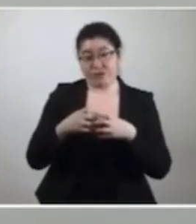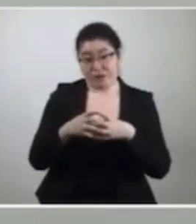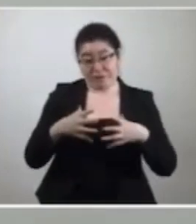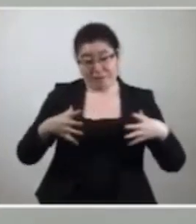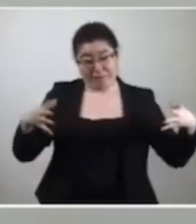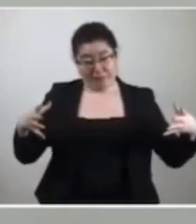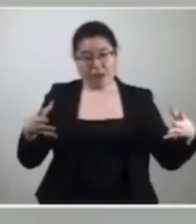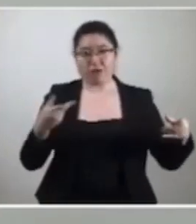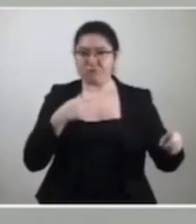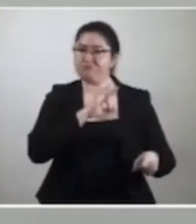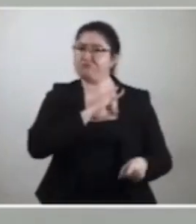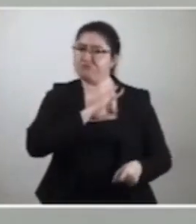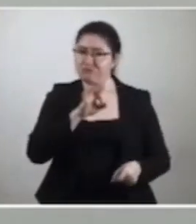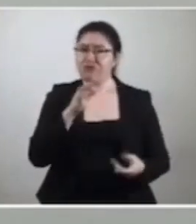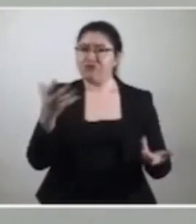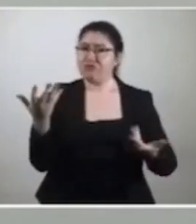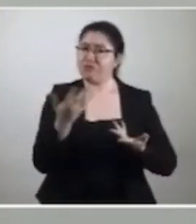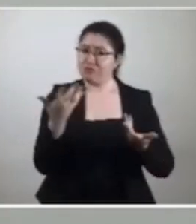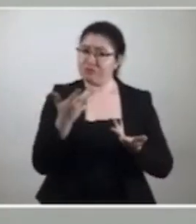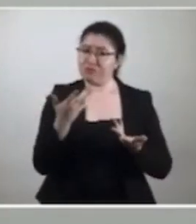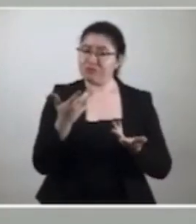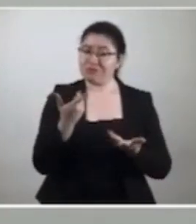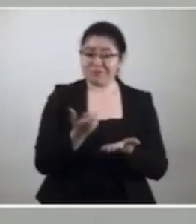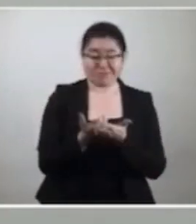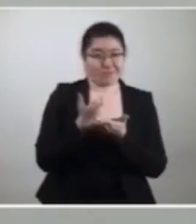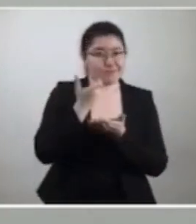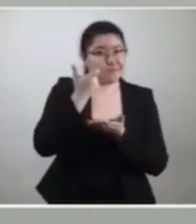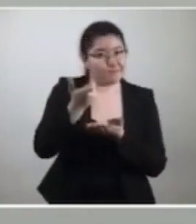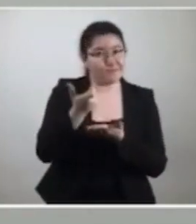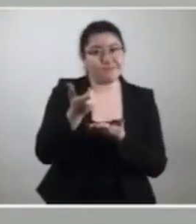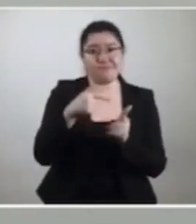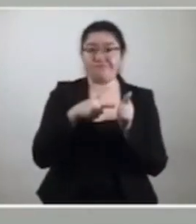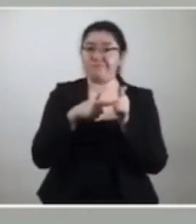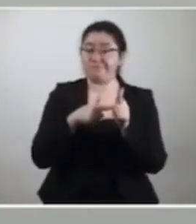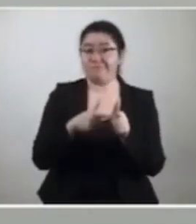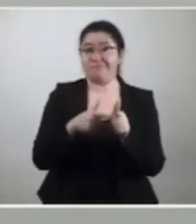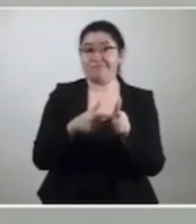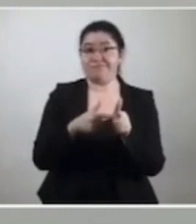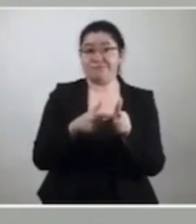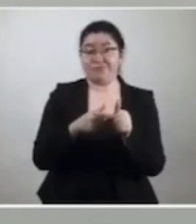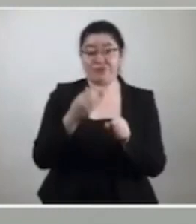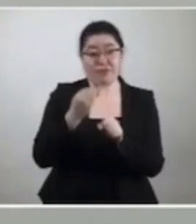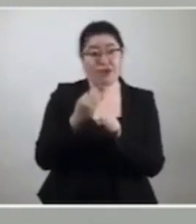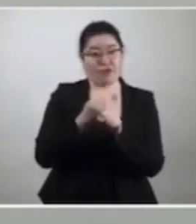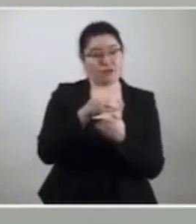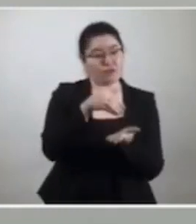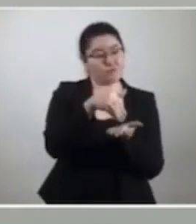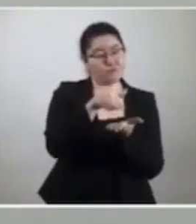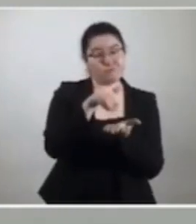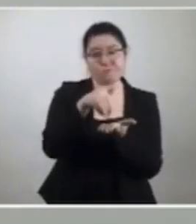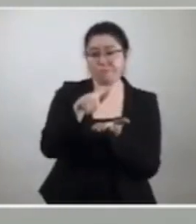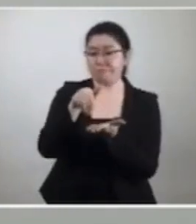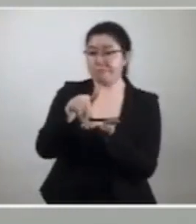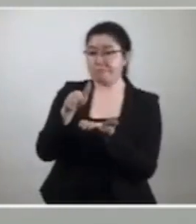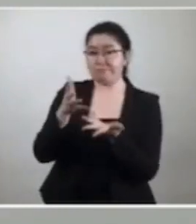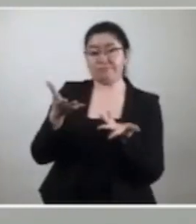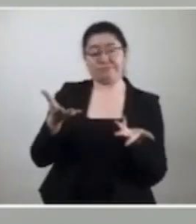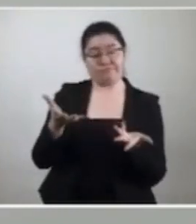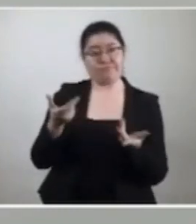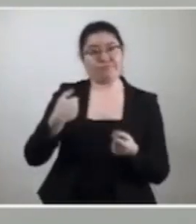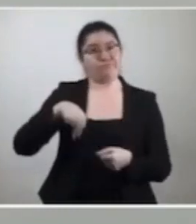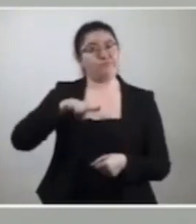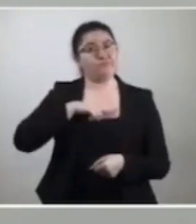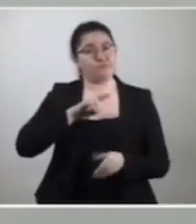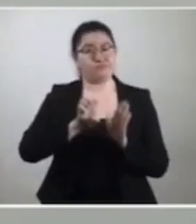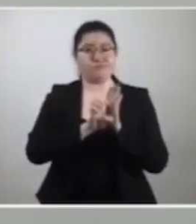que tiene posibilidades de pagarle a su trabajador y está despidiendo a sus trabajadores, podríamos considerar,